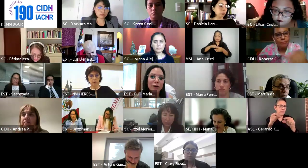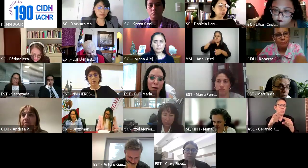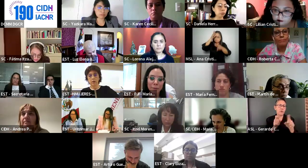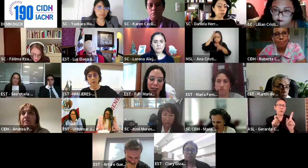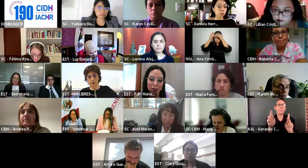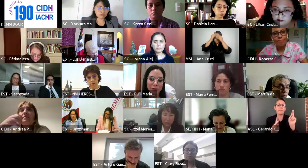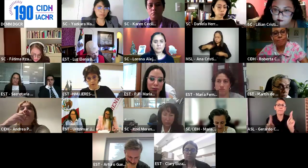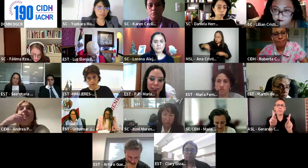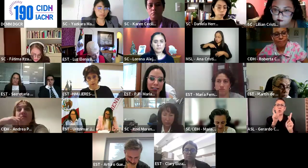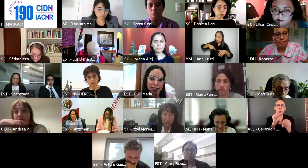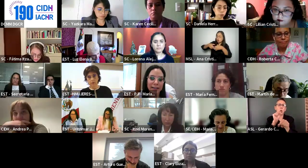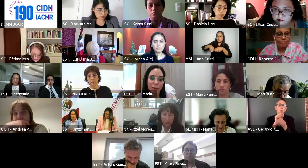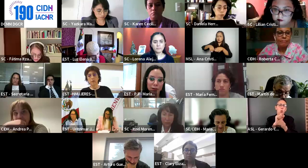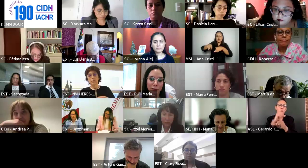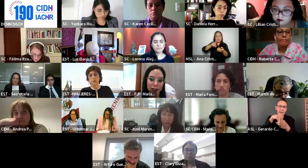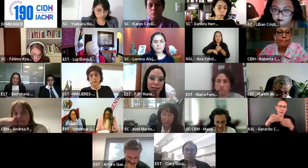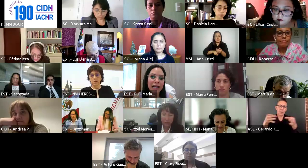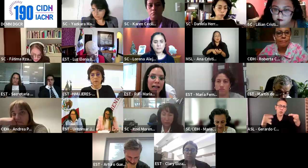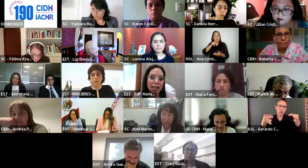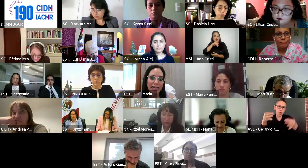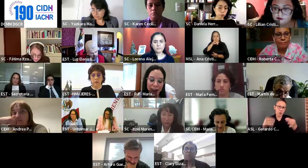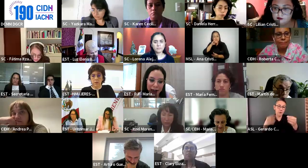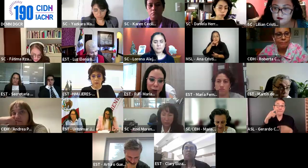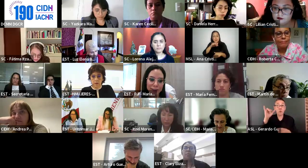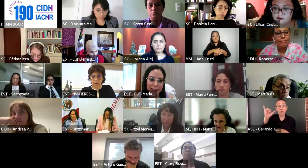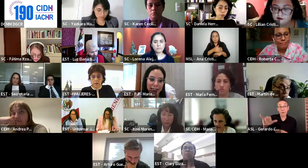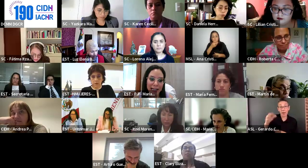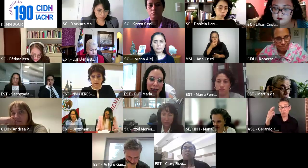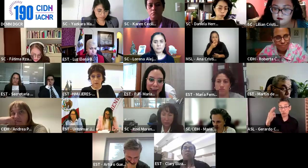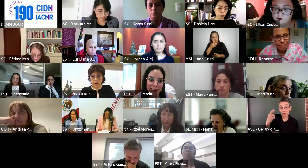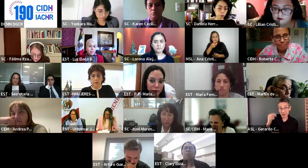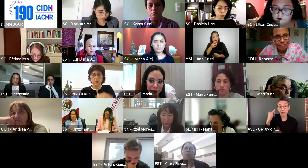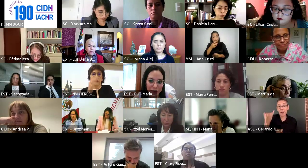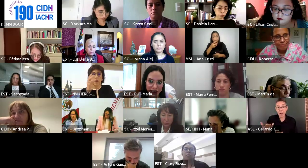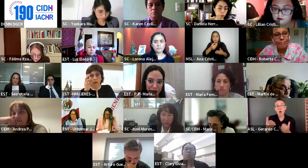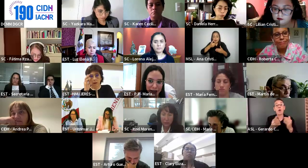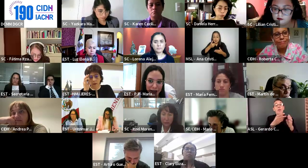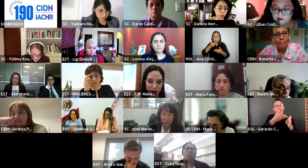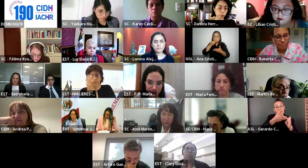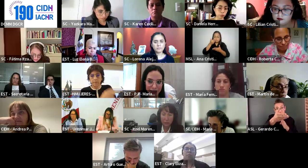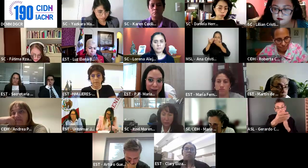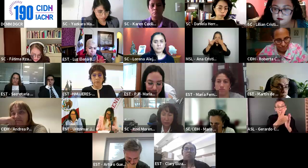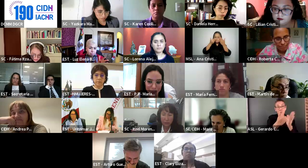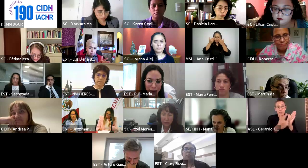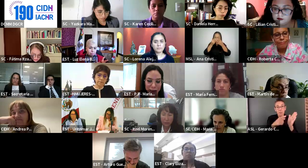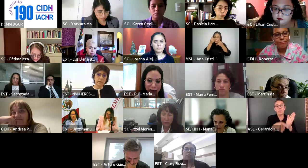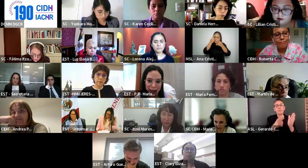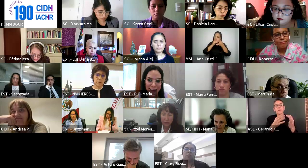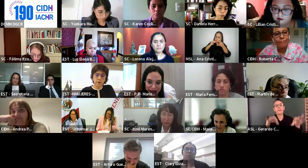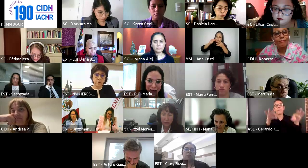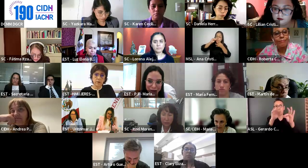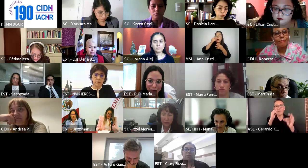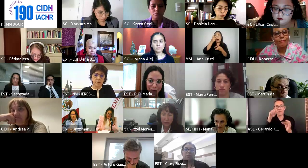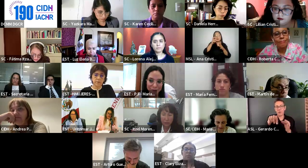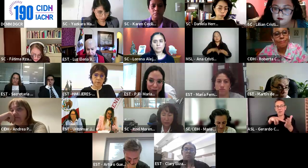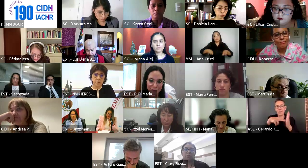personas operadoras jurídicas, por lo cual la carrera judicial ha sido fundamental para estos fines. Muchas